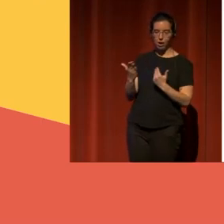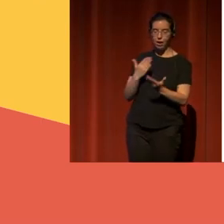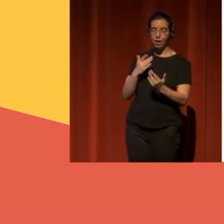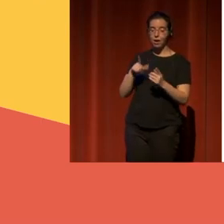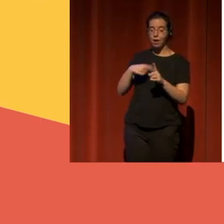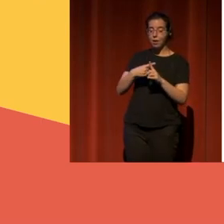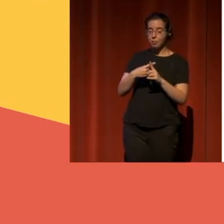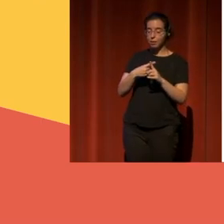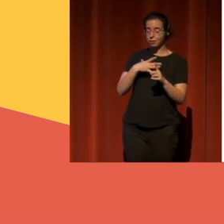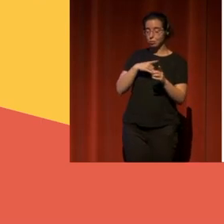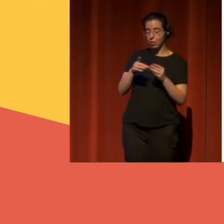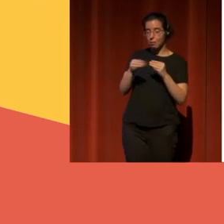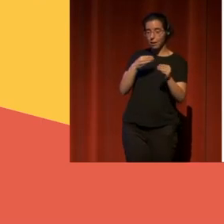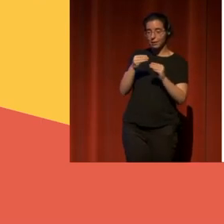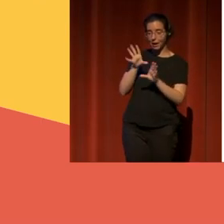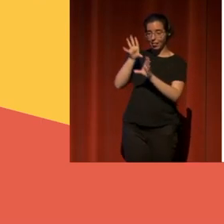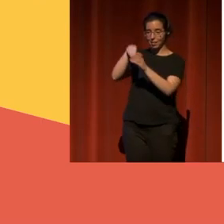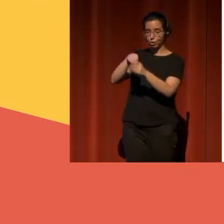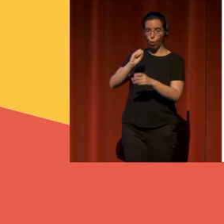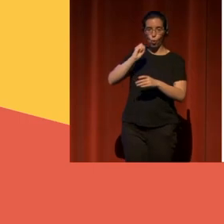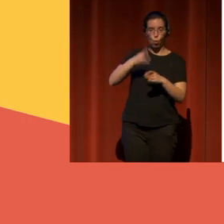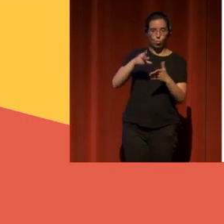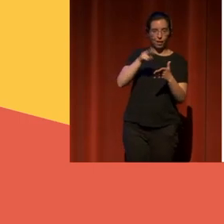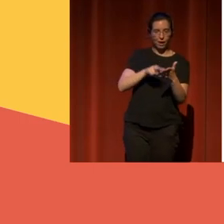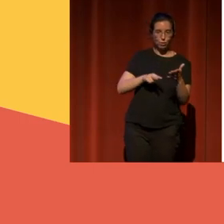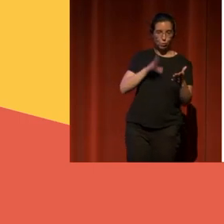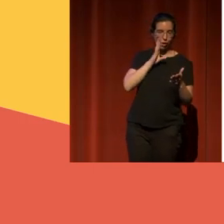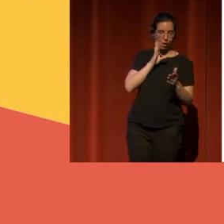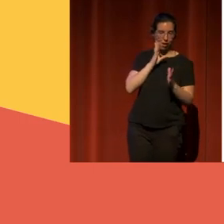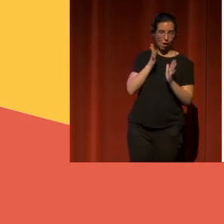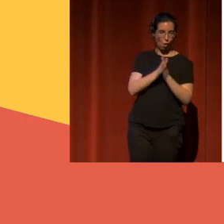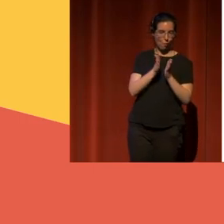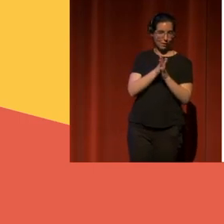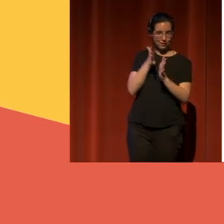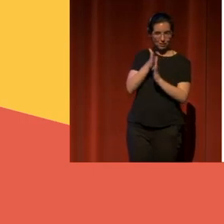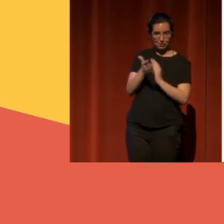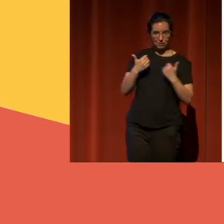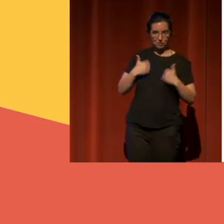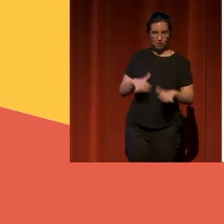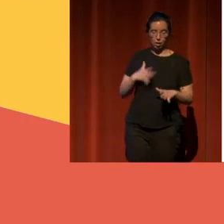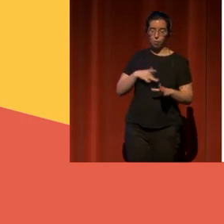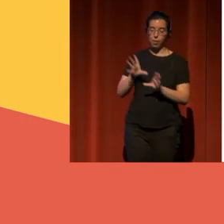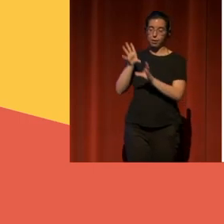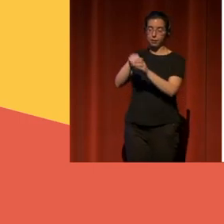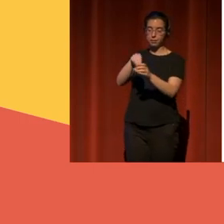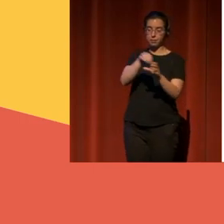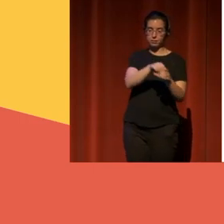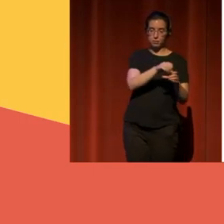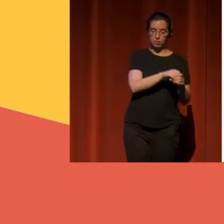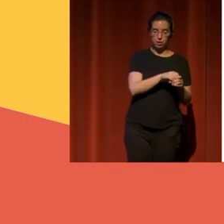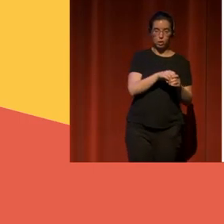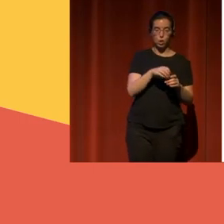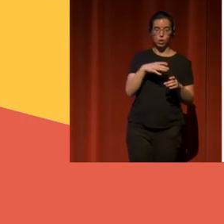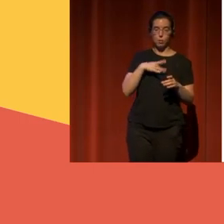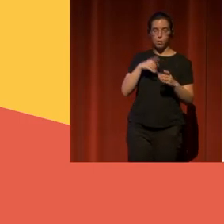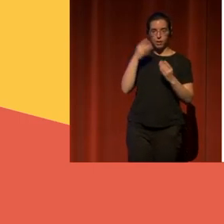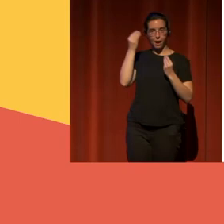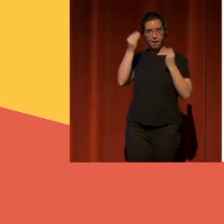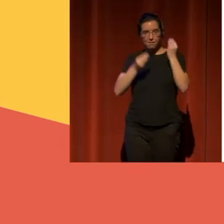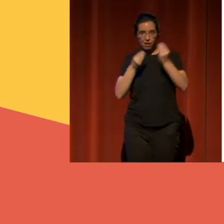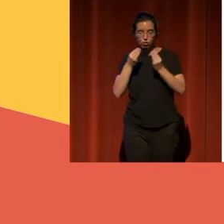materiales en clubes de lectura, ¿no?, como los que han comentado mis compañeras, que permitan reforzar esa doble dimensión reflexivo y